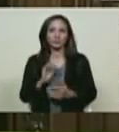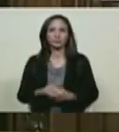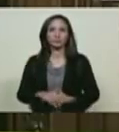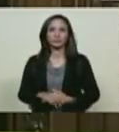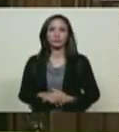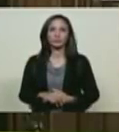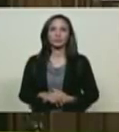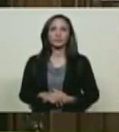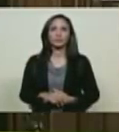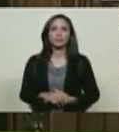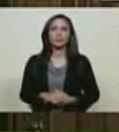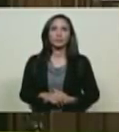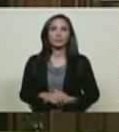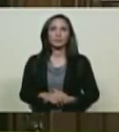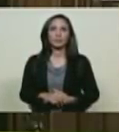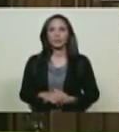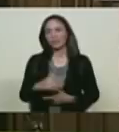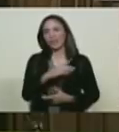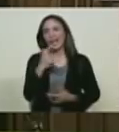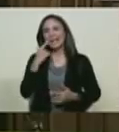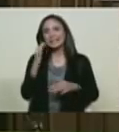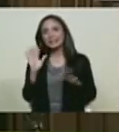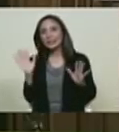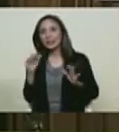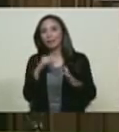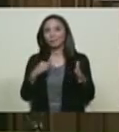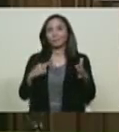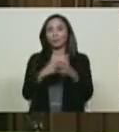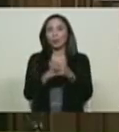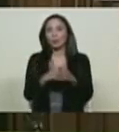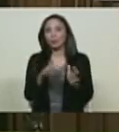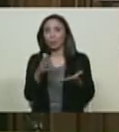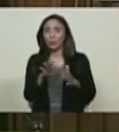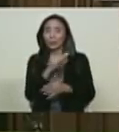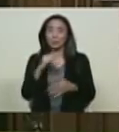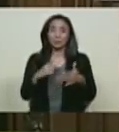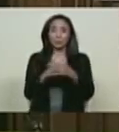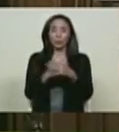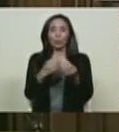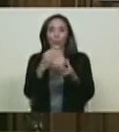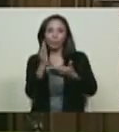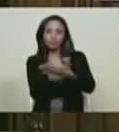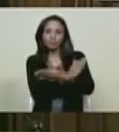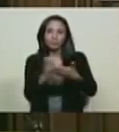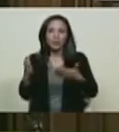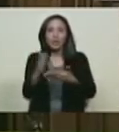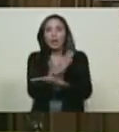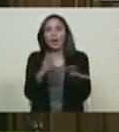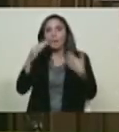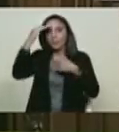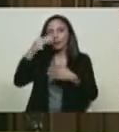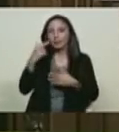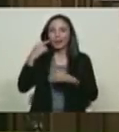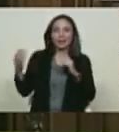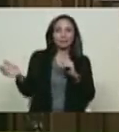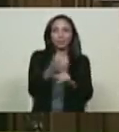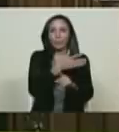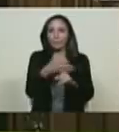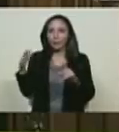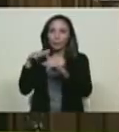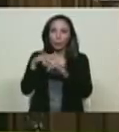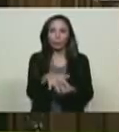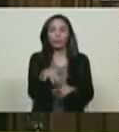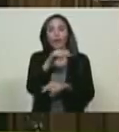Es un golpe o un intento, más bien, de división militar, de violencia, de un